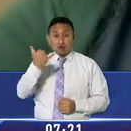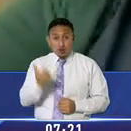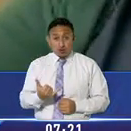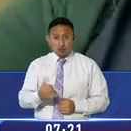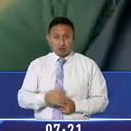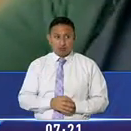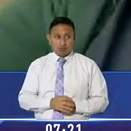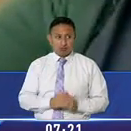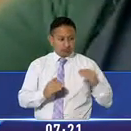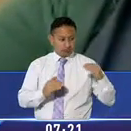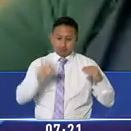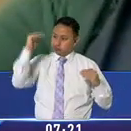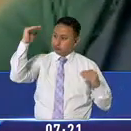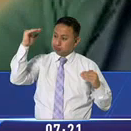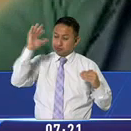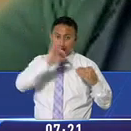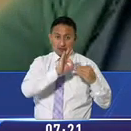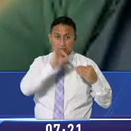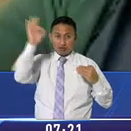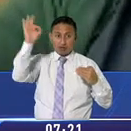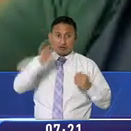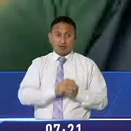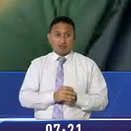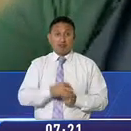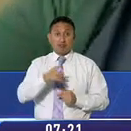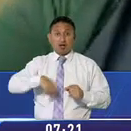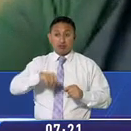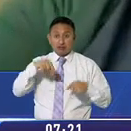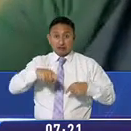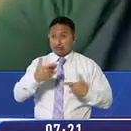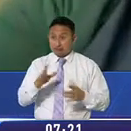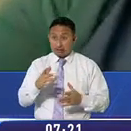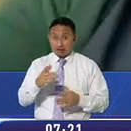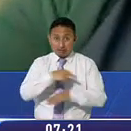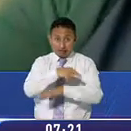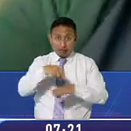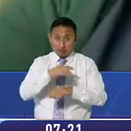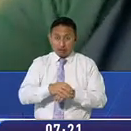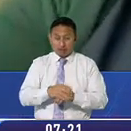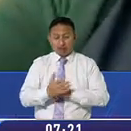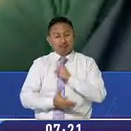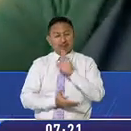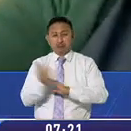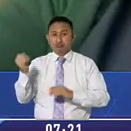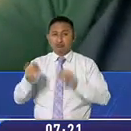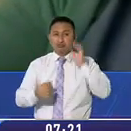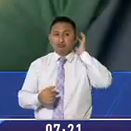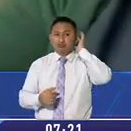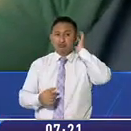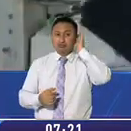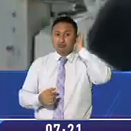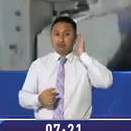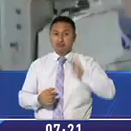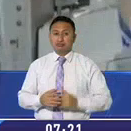que algunos se van también sin recibir atención porque el tiempo de espera es bastante prolongado, ¿no? Desde el Colegio de Médicos de Pichincha